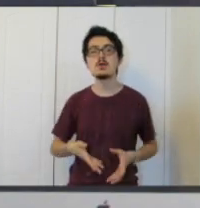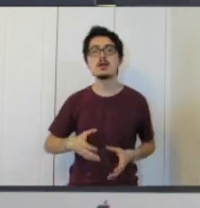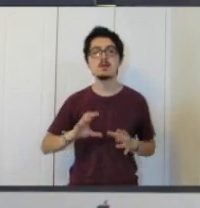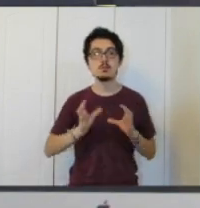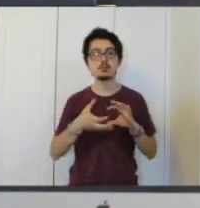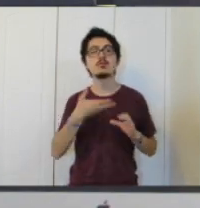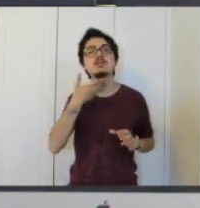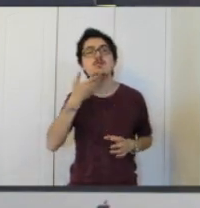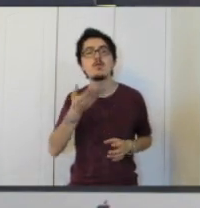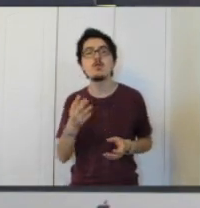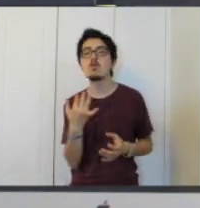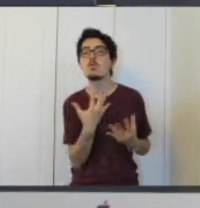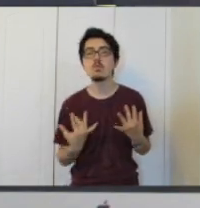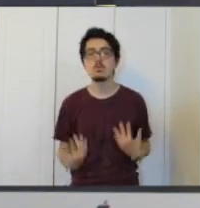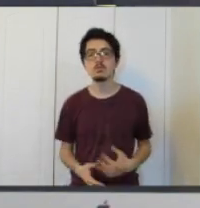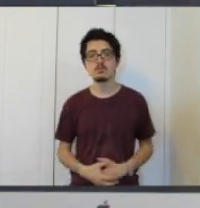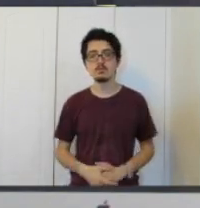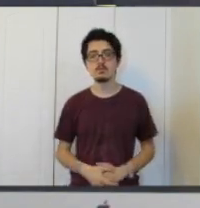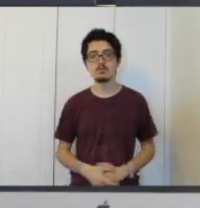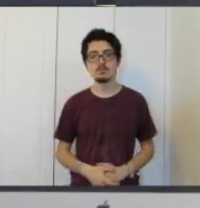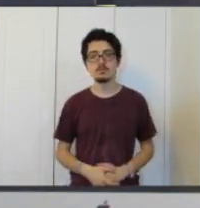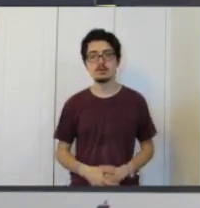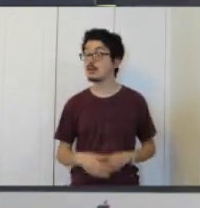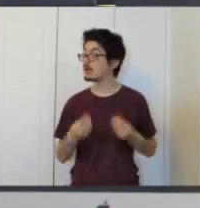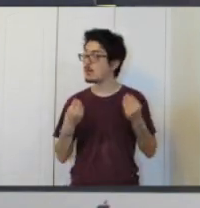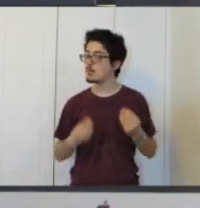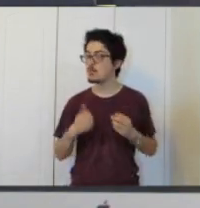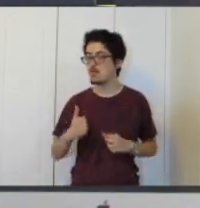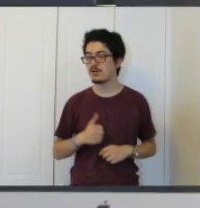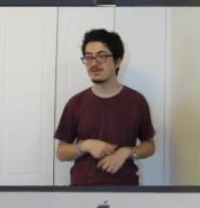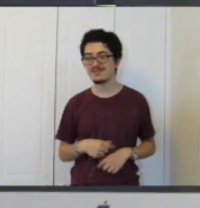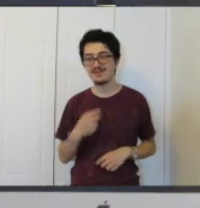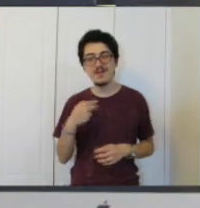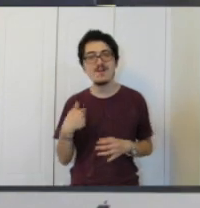amor. Así que bueno chicos, espero que les haya gustado estas reseñas. No